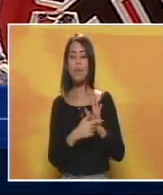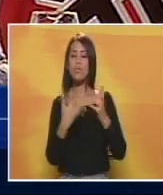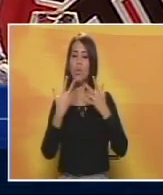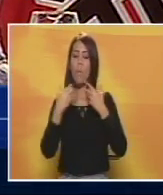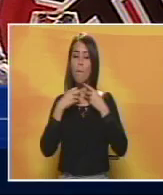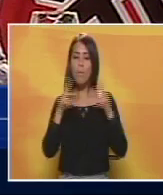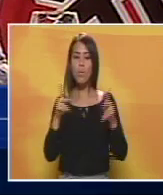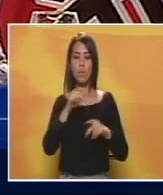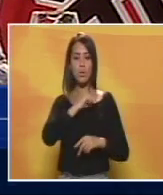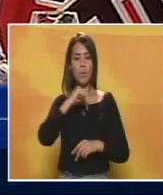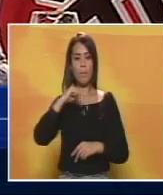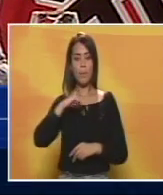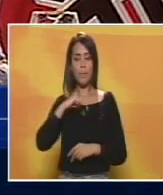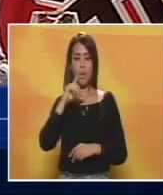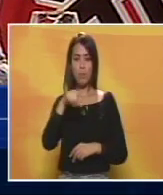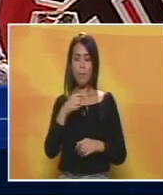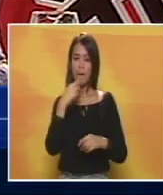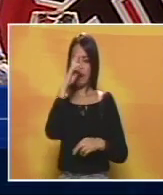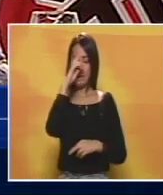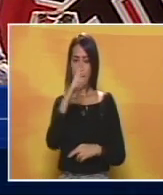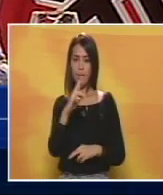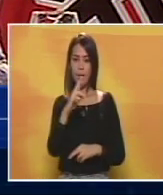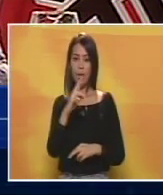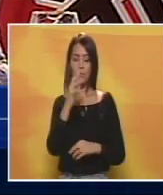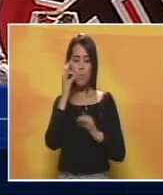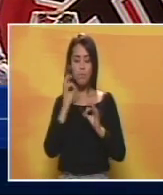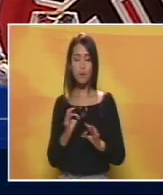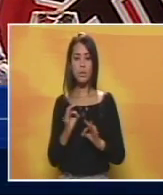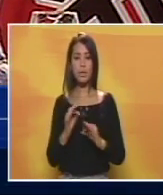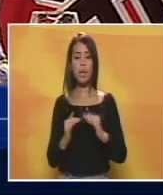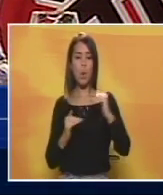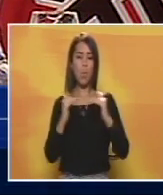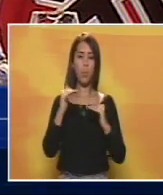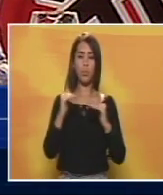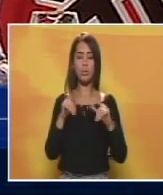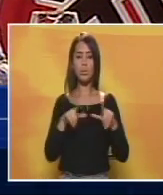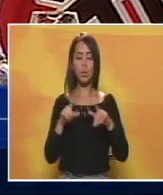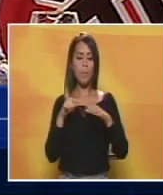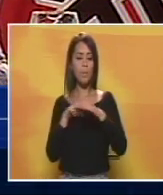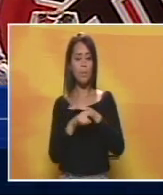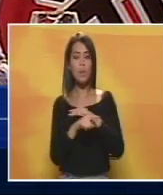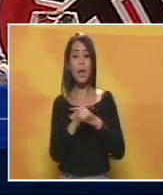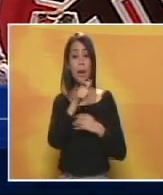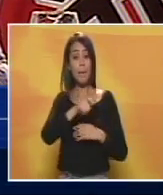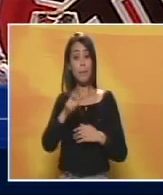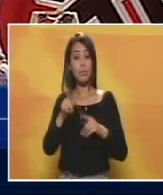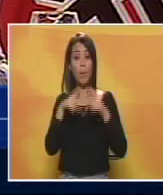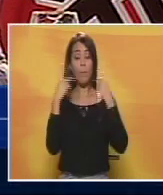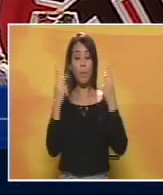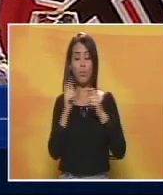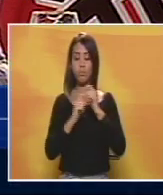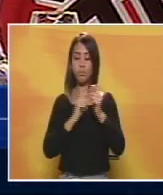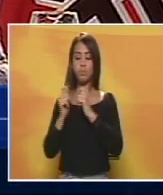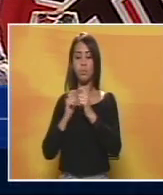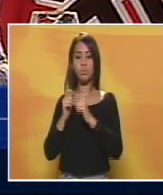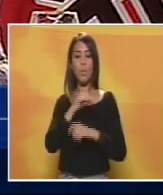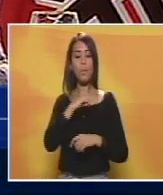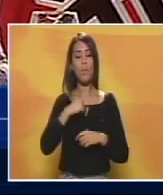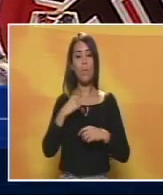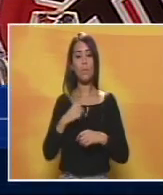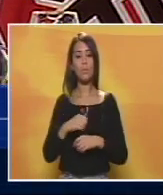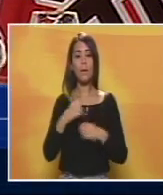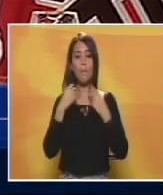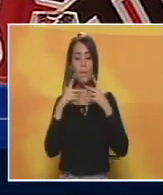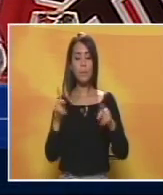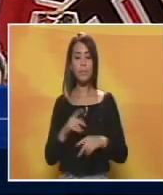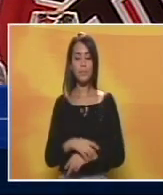Las partes se comprometen a respetar de manera estricta el equilibrio en el acceso a los medios de comunicación públicos y privados, y en el